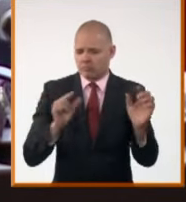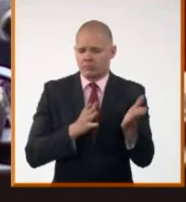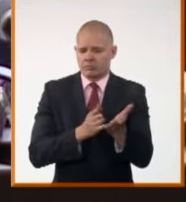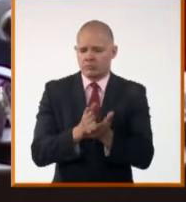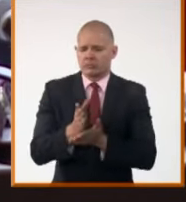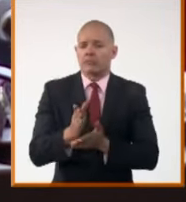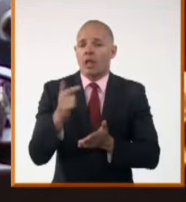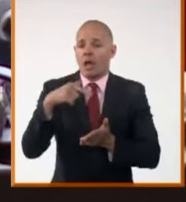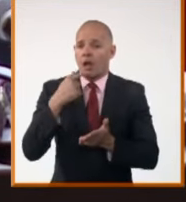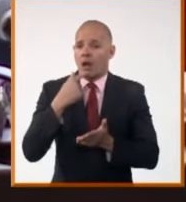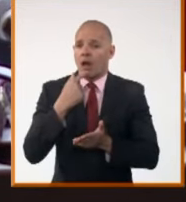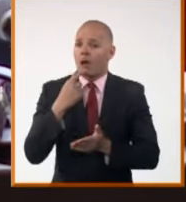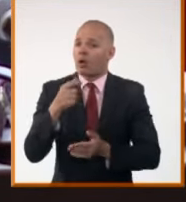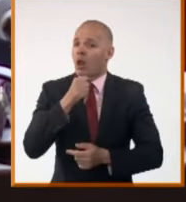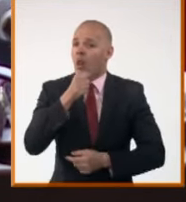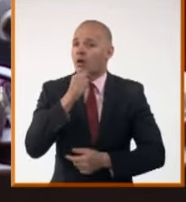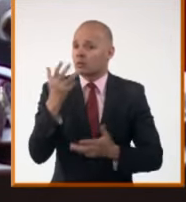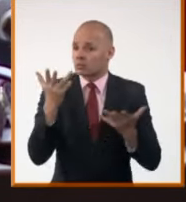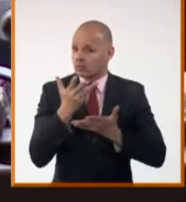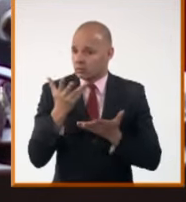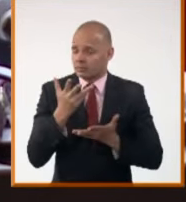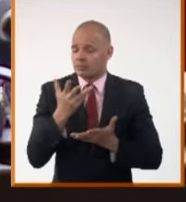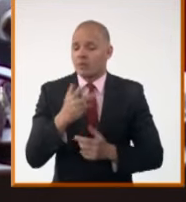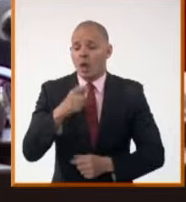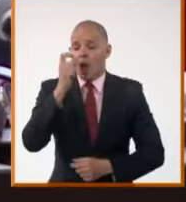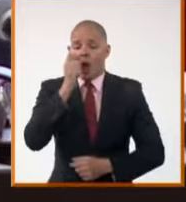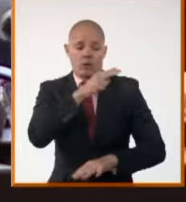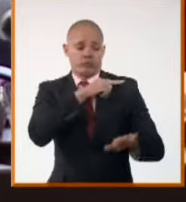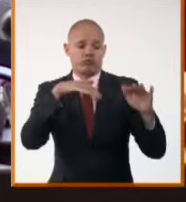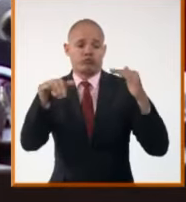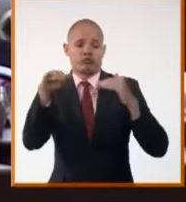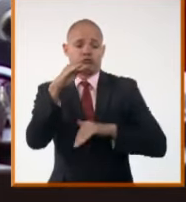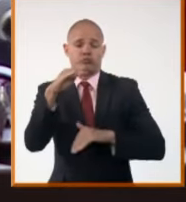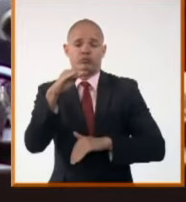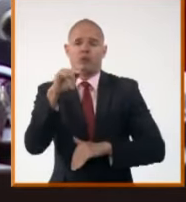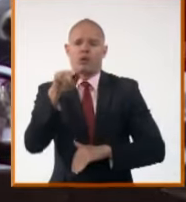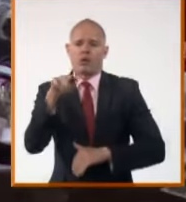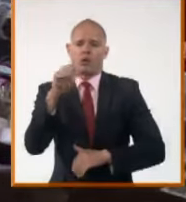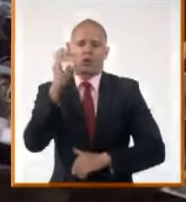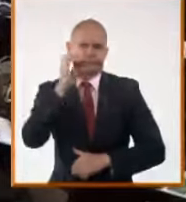al primer ministro de la República, diputado Manuel Marrero Cruz.